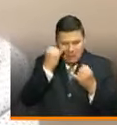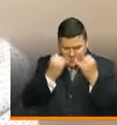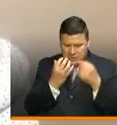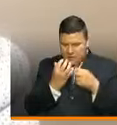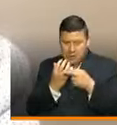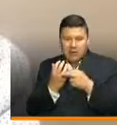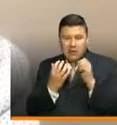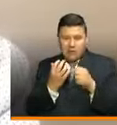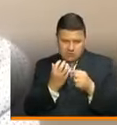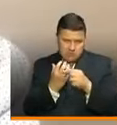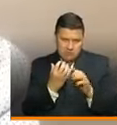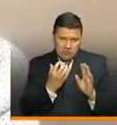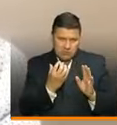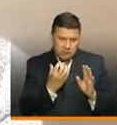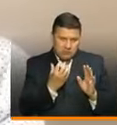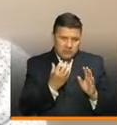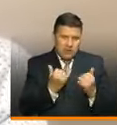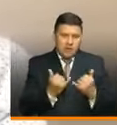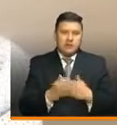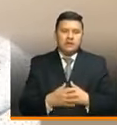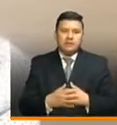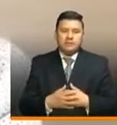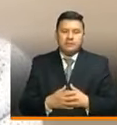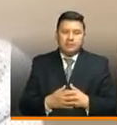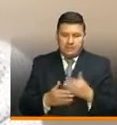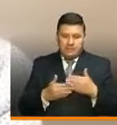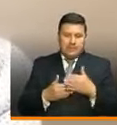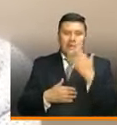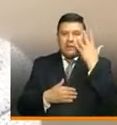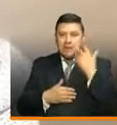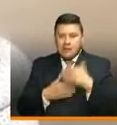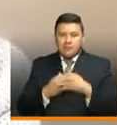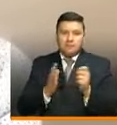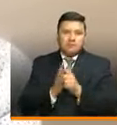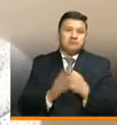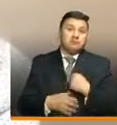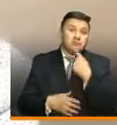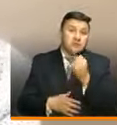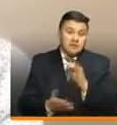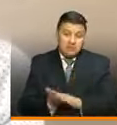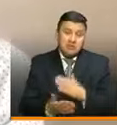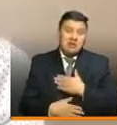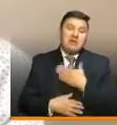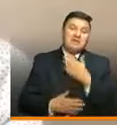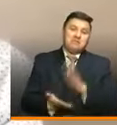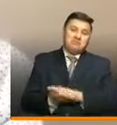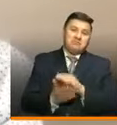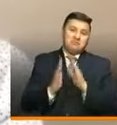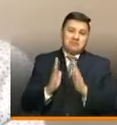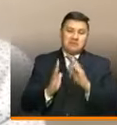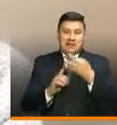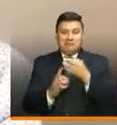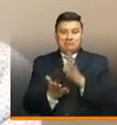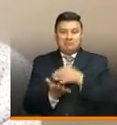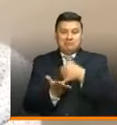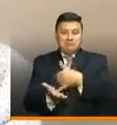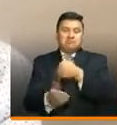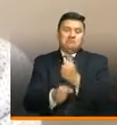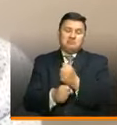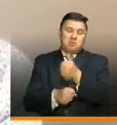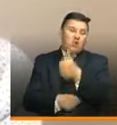puedan sacar en este instante, digamos, o de aquí en los próximos días. Dicho esto, los felicito. Es un trabajo impresionante,